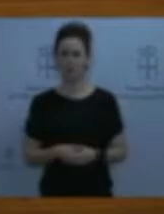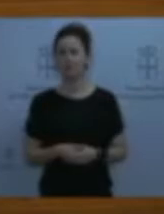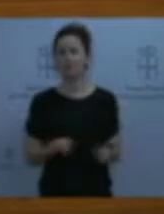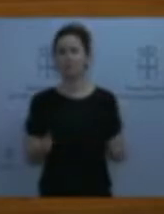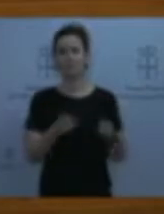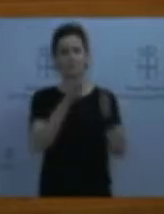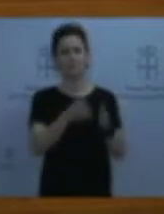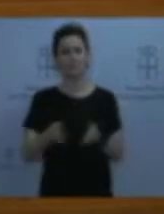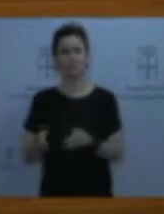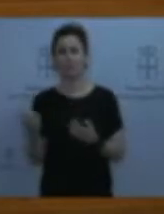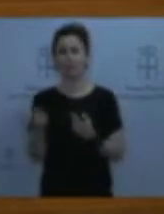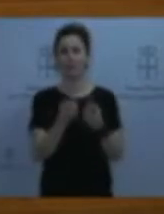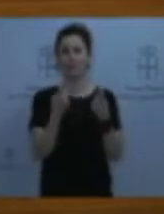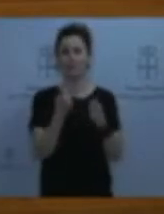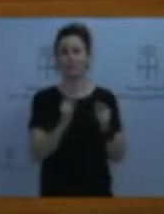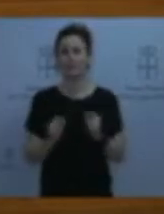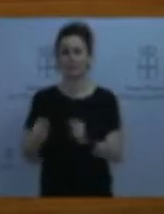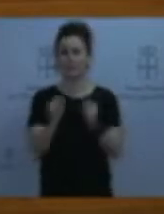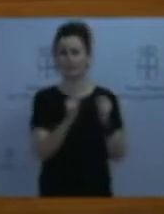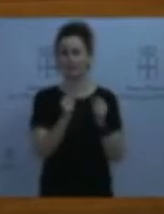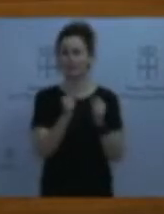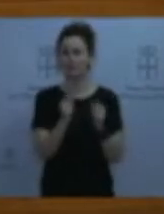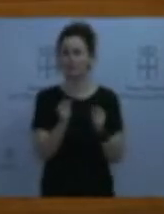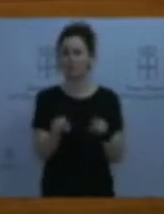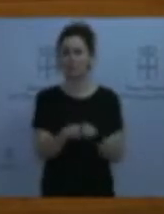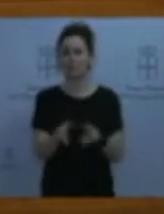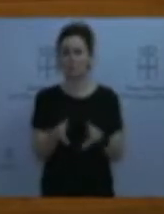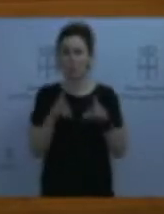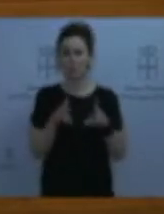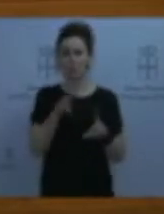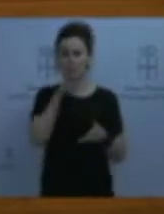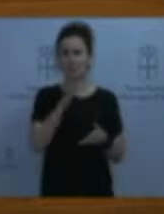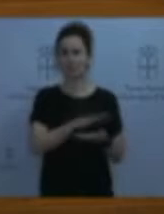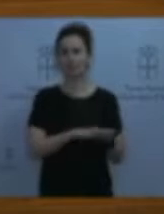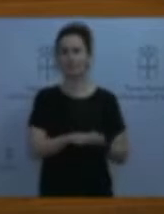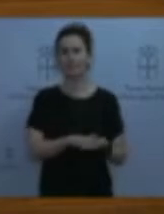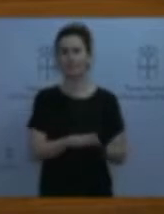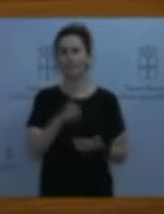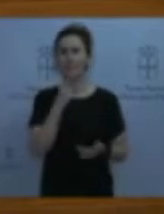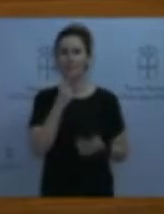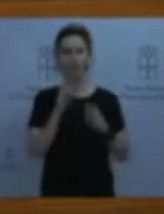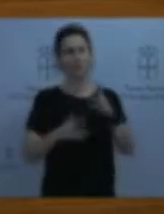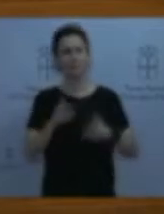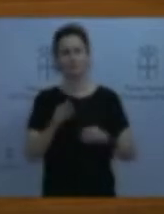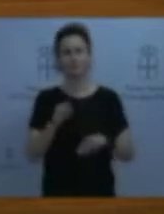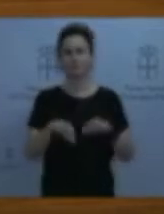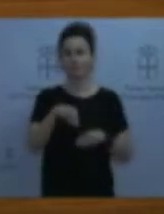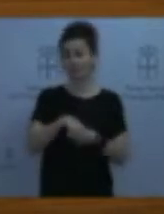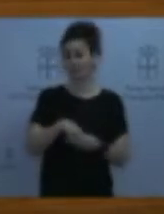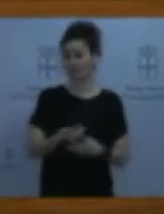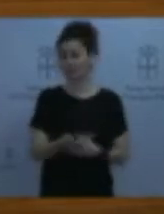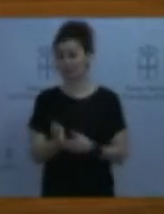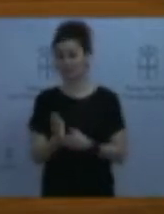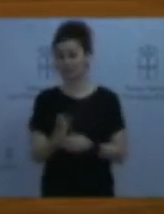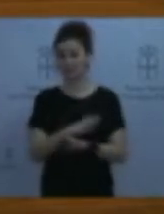debate, por eso hay otros que están encantados con este tipo de debates, porque son los que apelan a marcadores electorales, porque como en lo demás ya cada vez cuesta